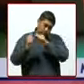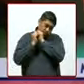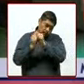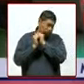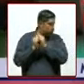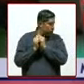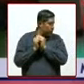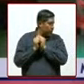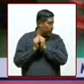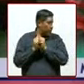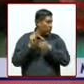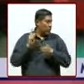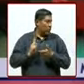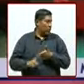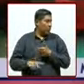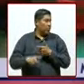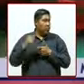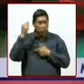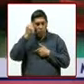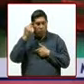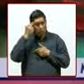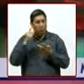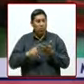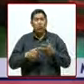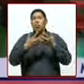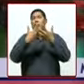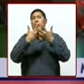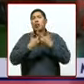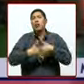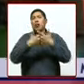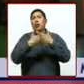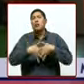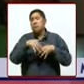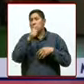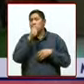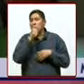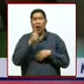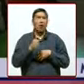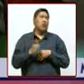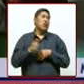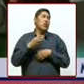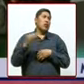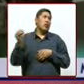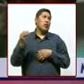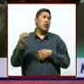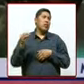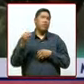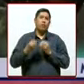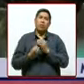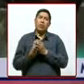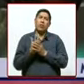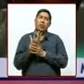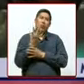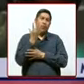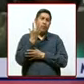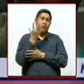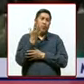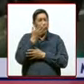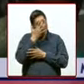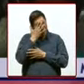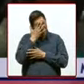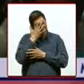entre sector público, sector privado, por un crecimiento que sea redistribuidor, por un crecimiento